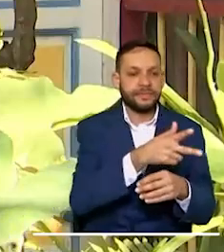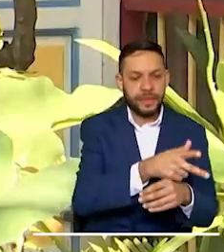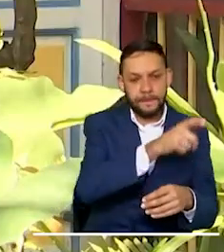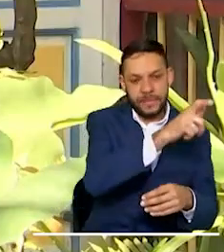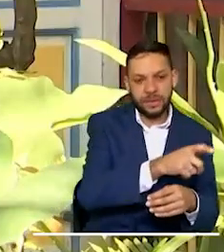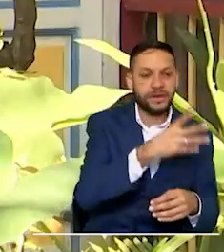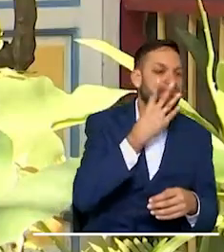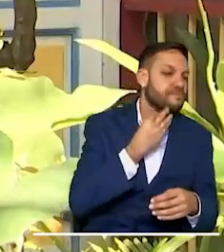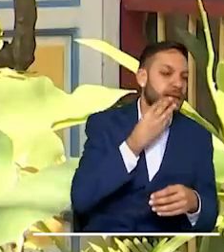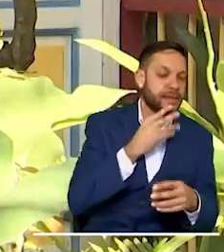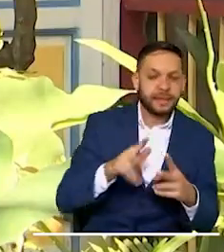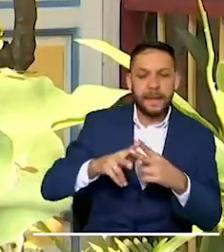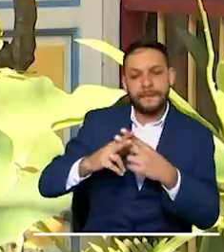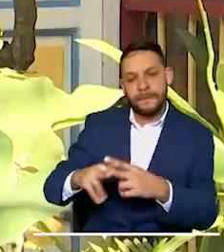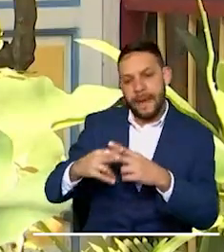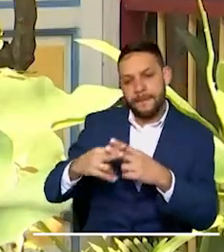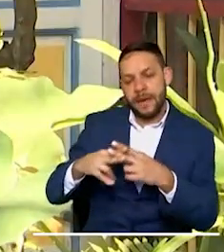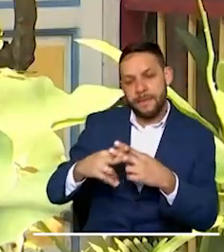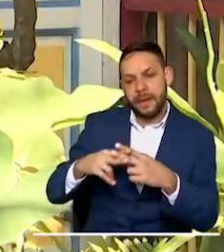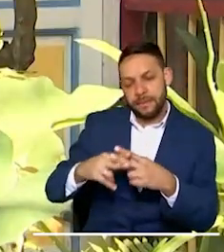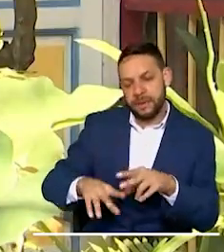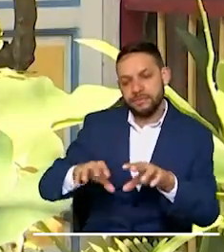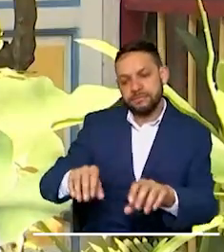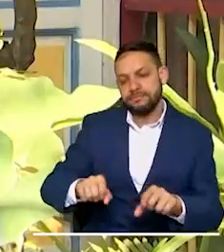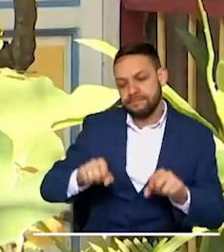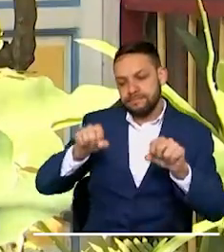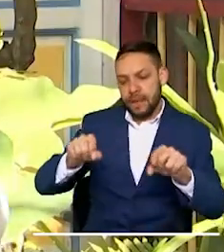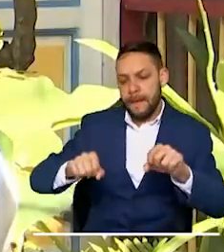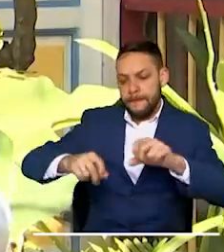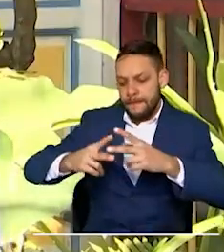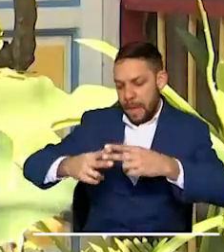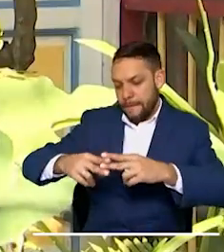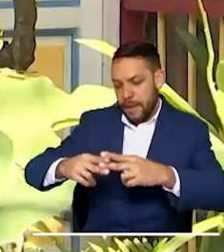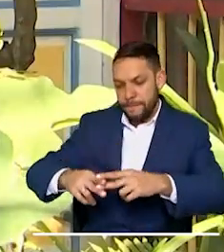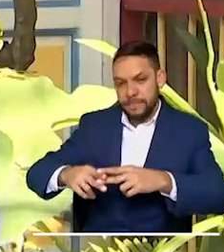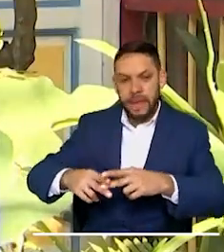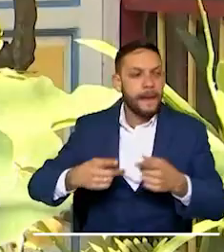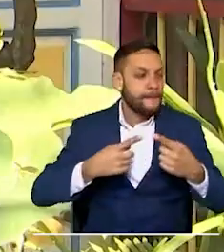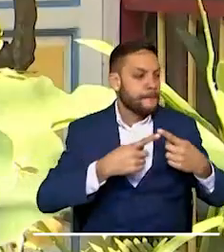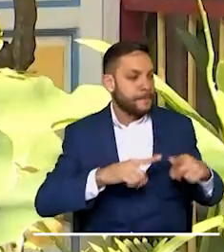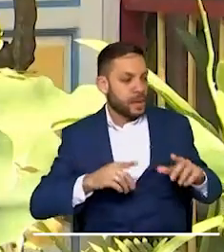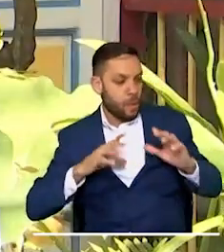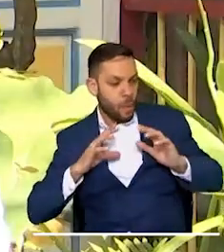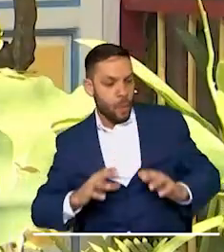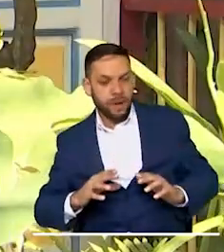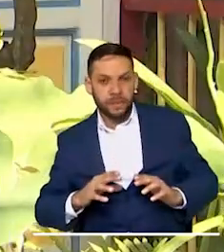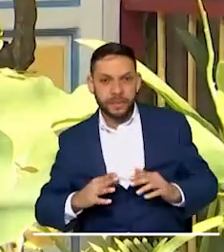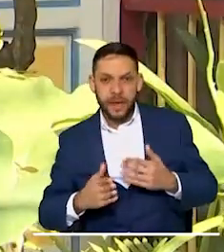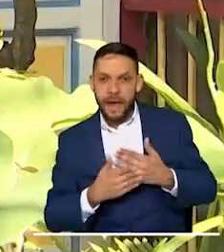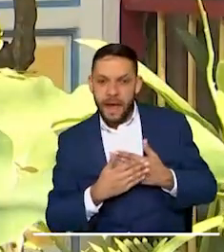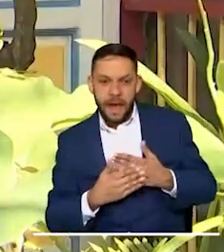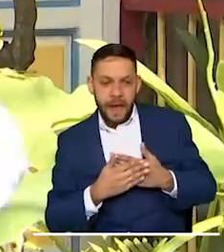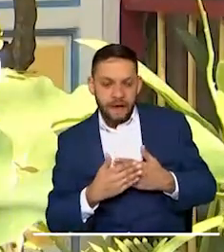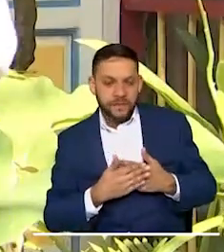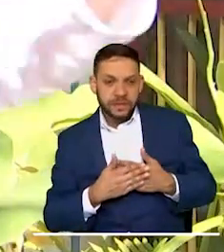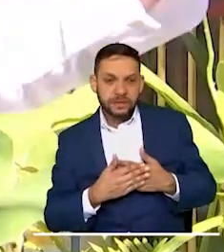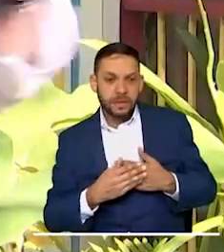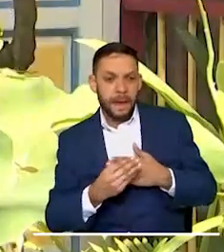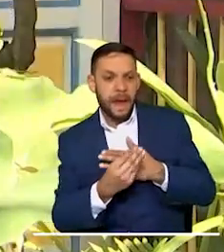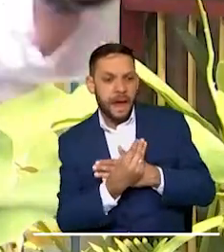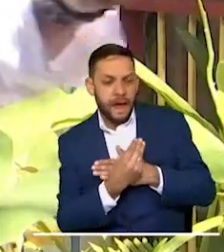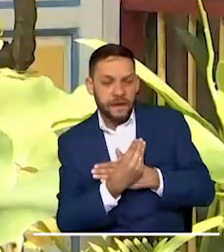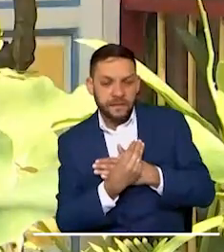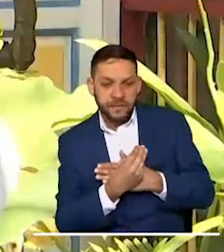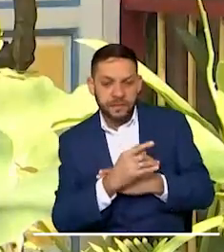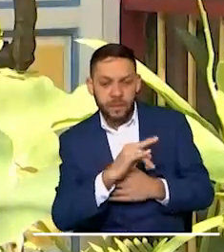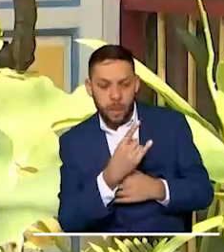ser manejado de forma correcta. Pero eso no pasa muchas veces con el cuerpo porque ni siquiera estamos viendo el tacómetro, ni siquiera